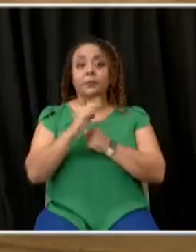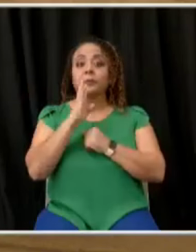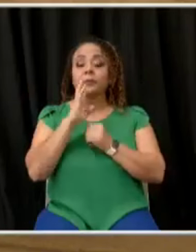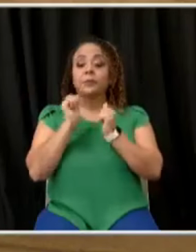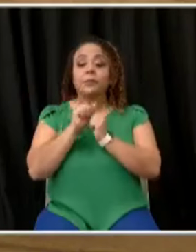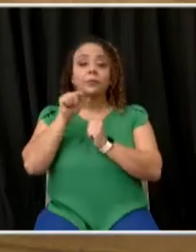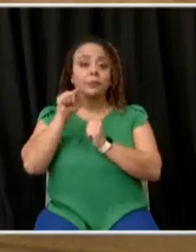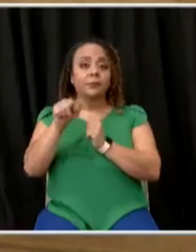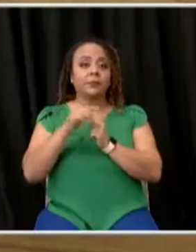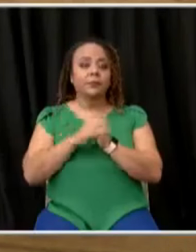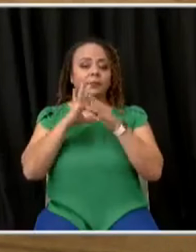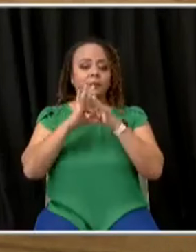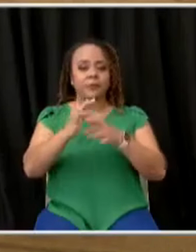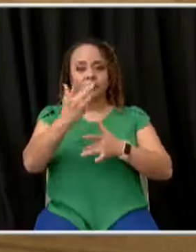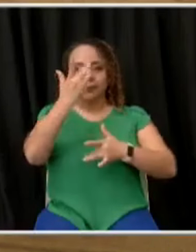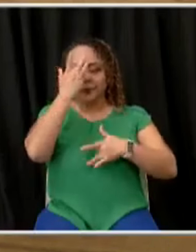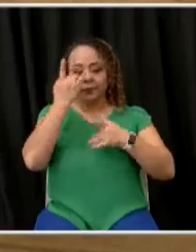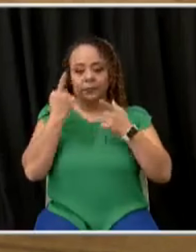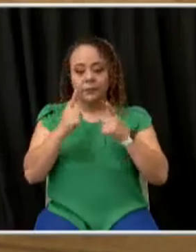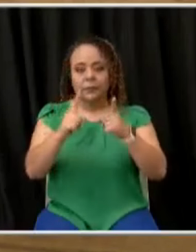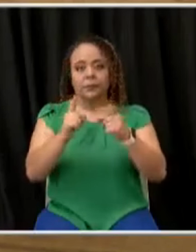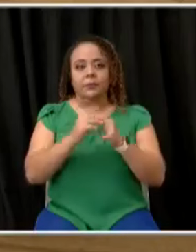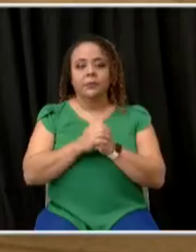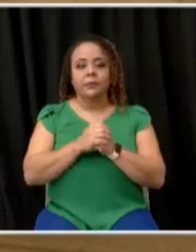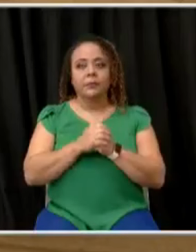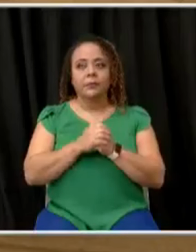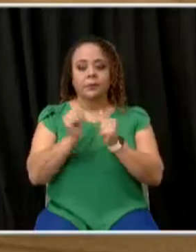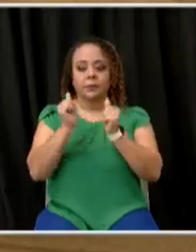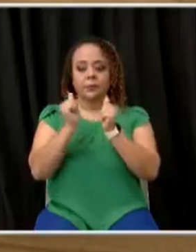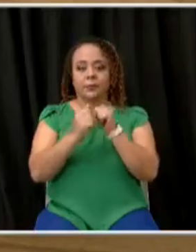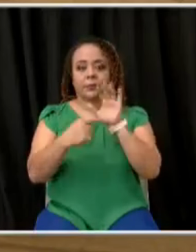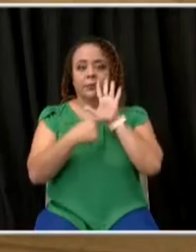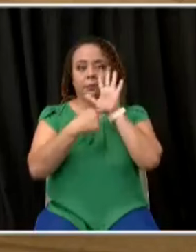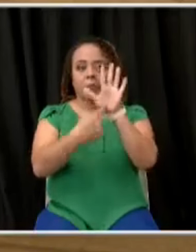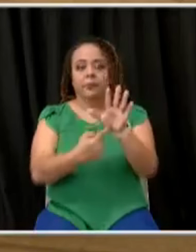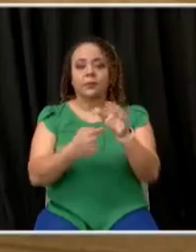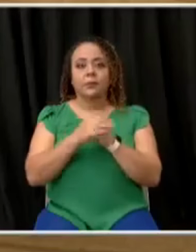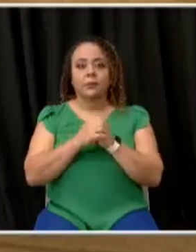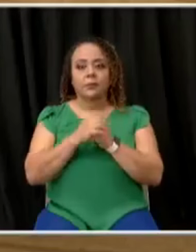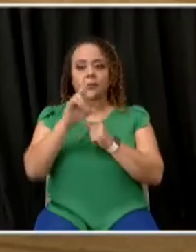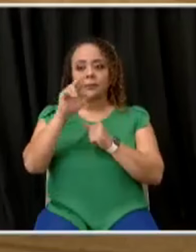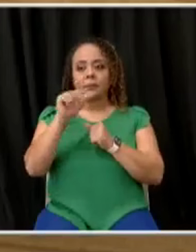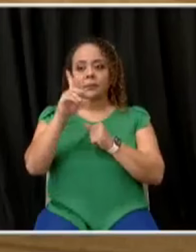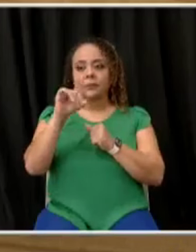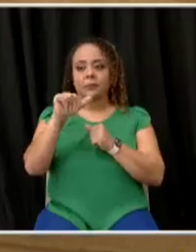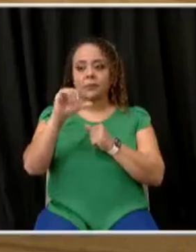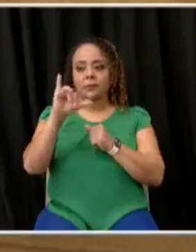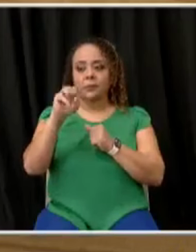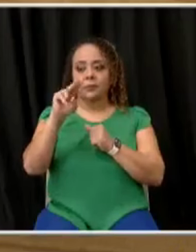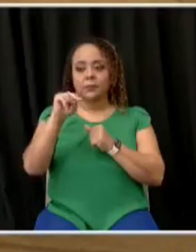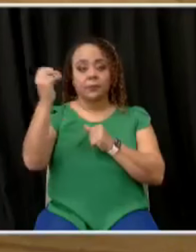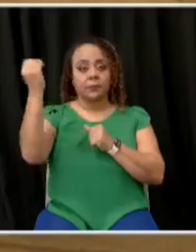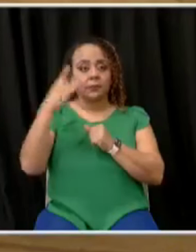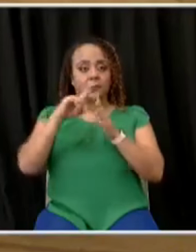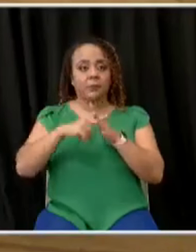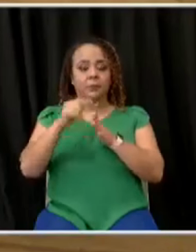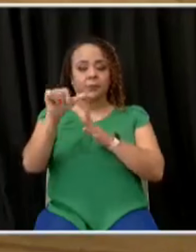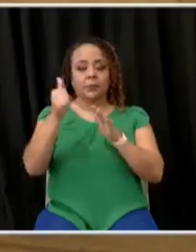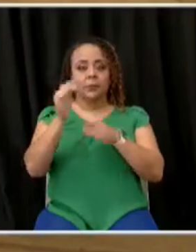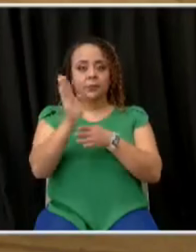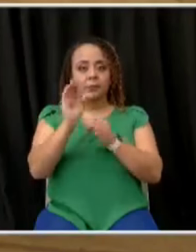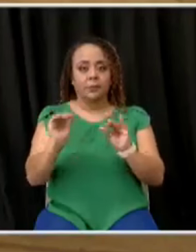ella sobre enfermedades ocasionadas por la exposición a la radiación solar. A partir de las 10 de la mañana por